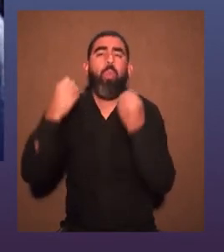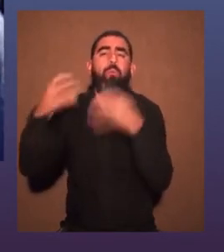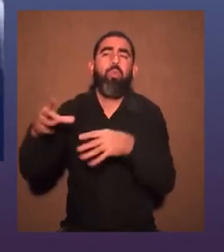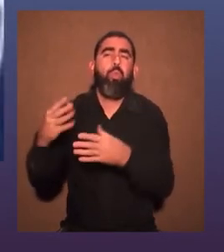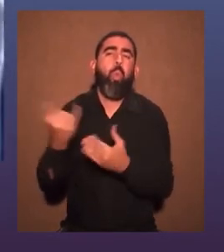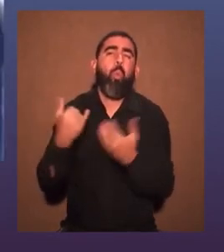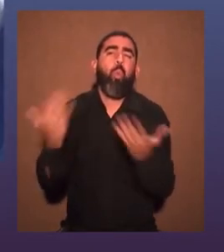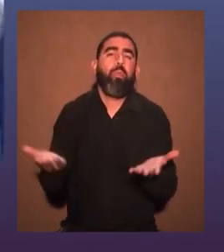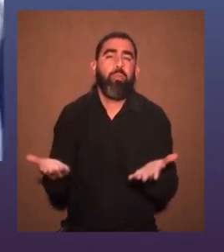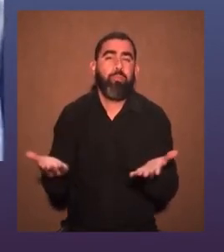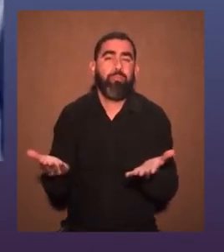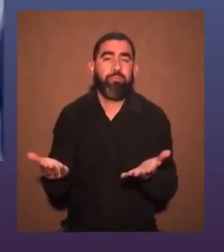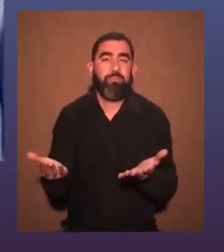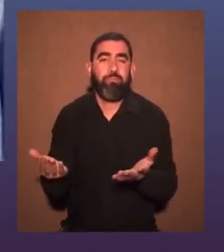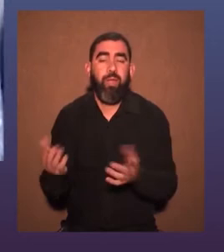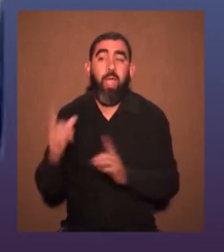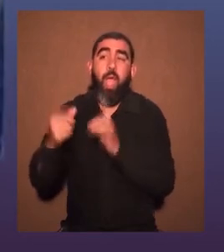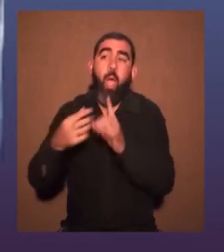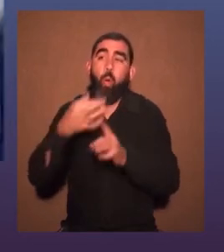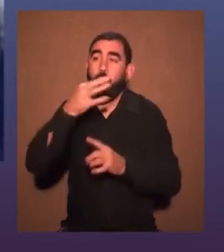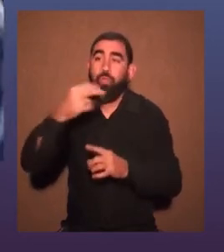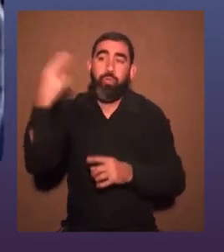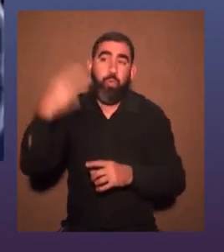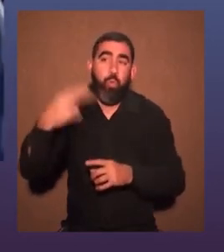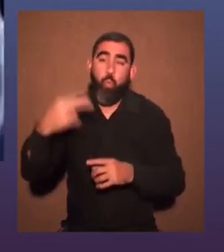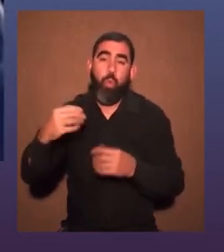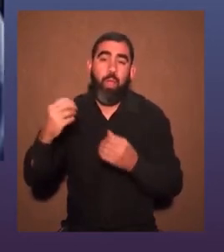no? Hay alguien que decía que las obras no se